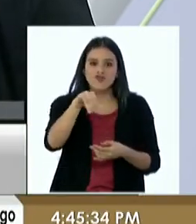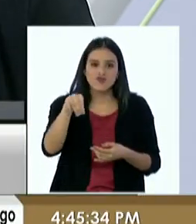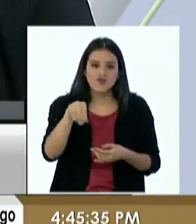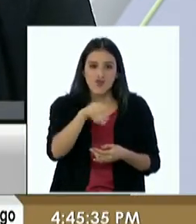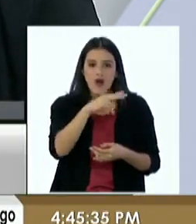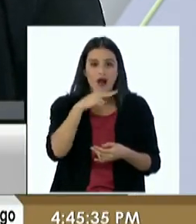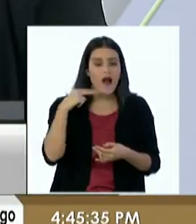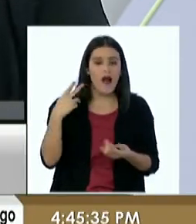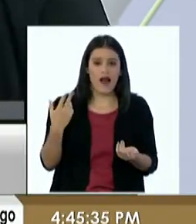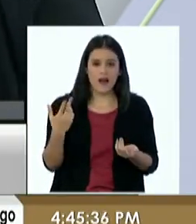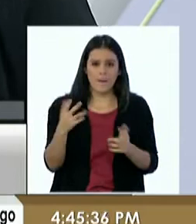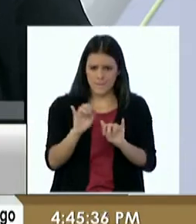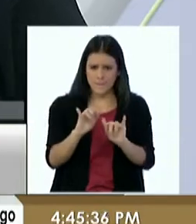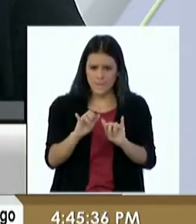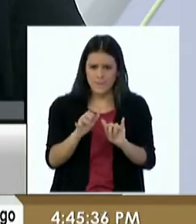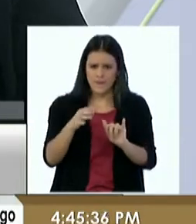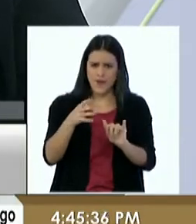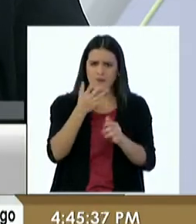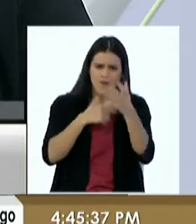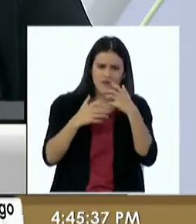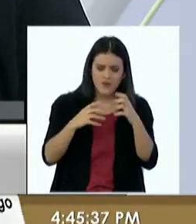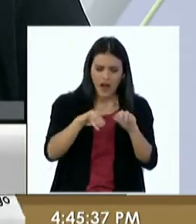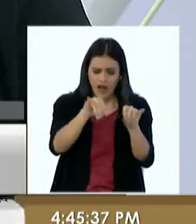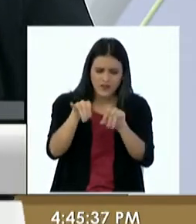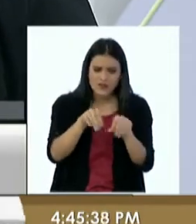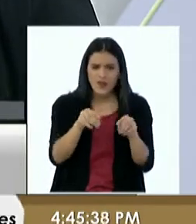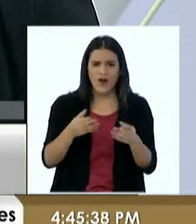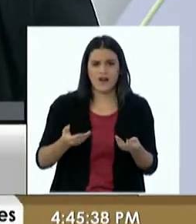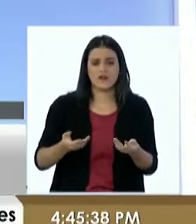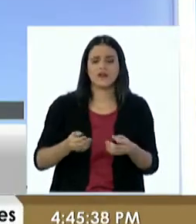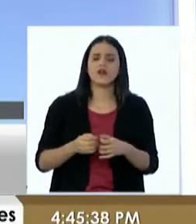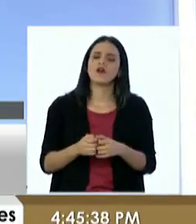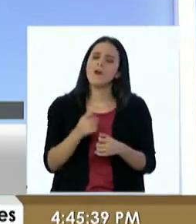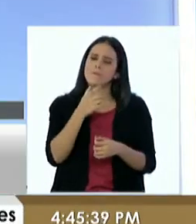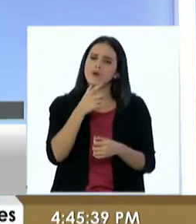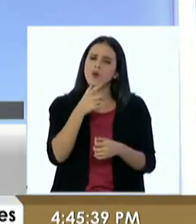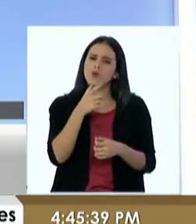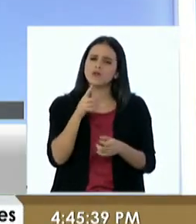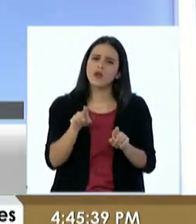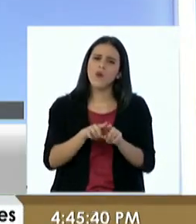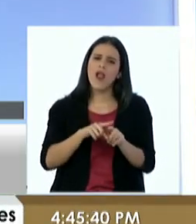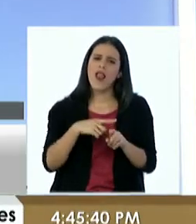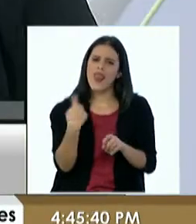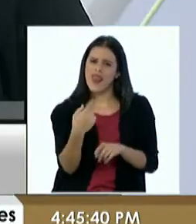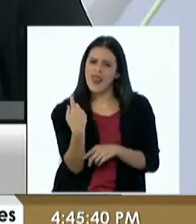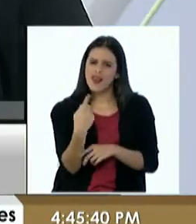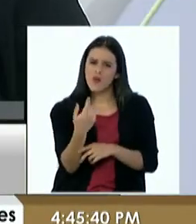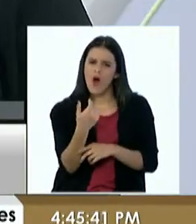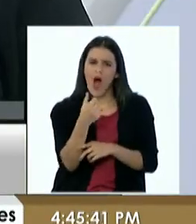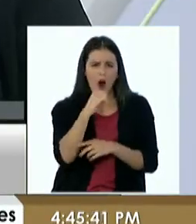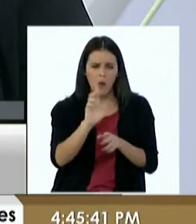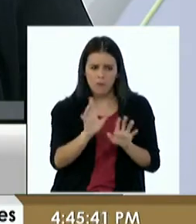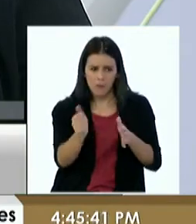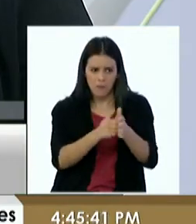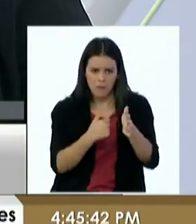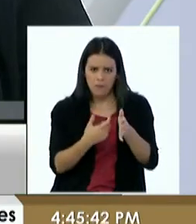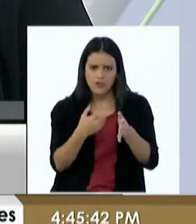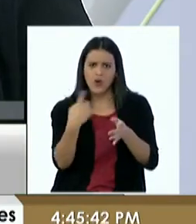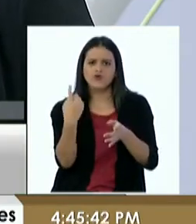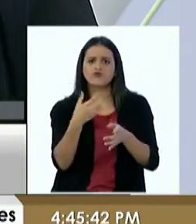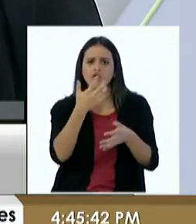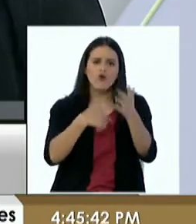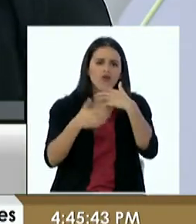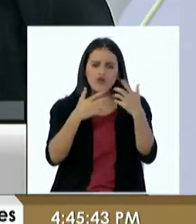azúcar al 9 y menos nutrientes al diluir y si lo licua senagua pudiera licuarlo sin agua